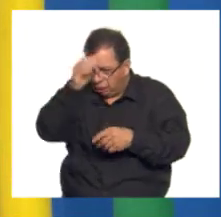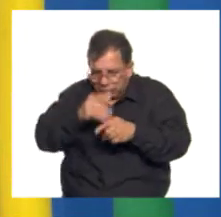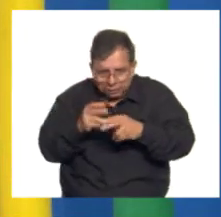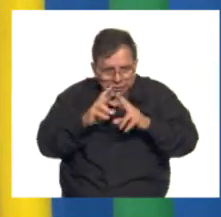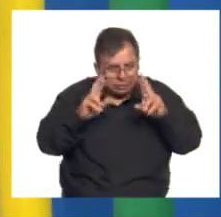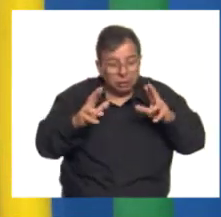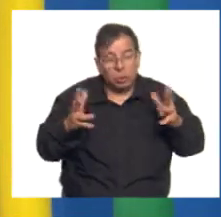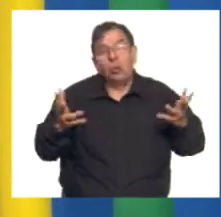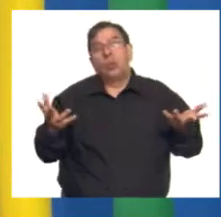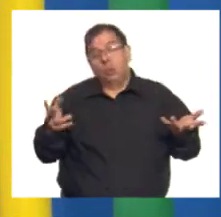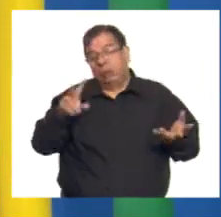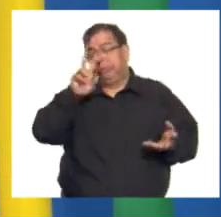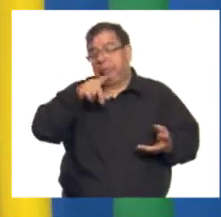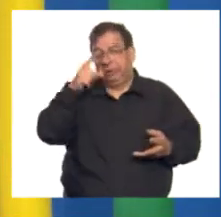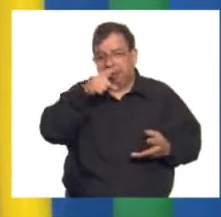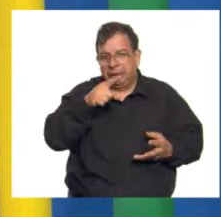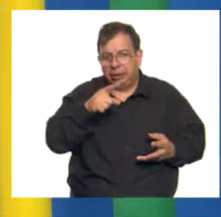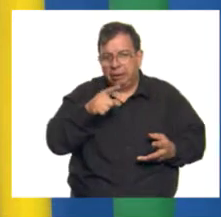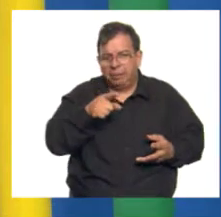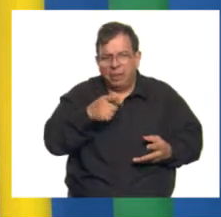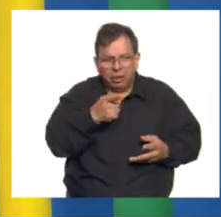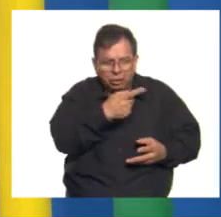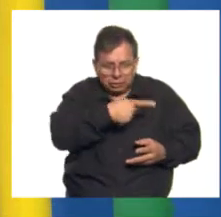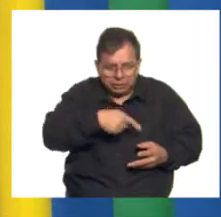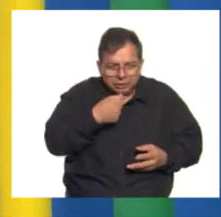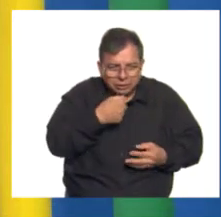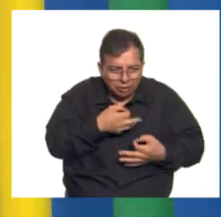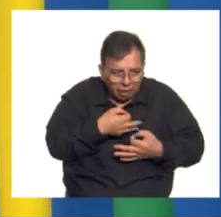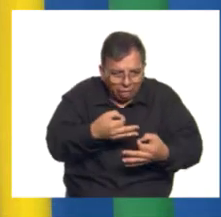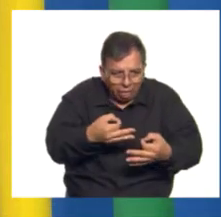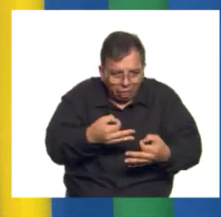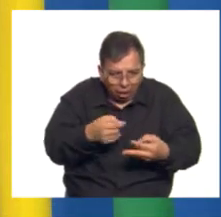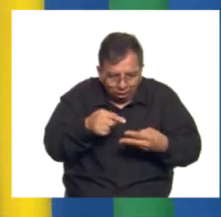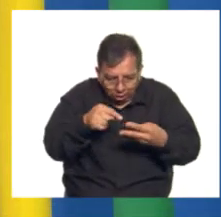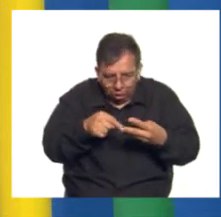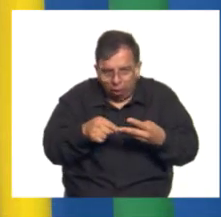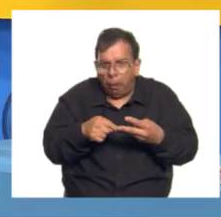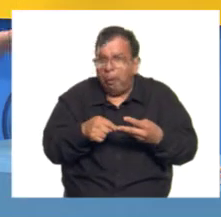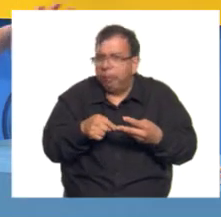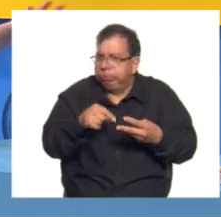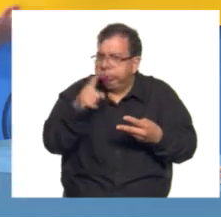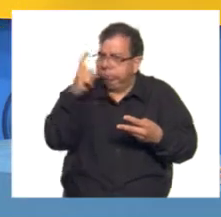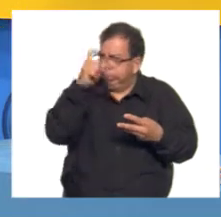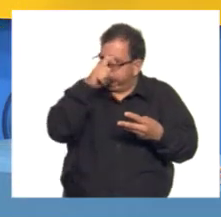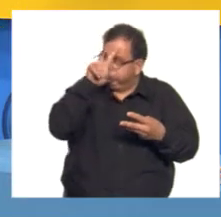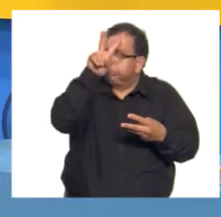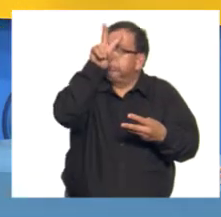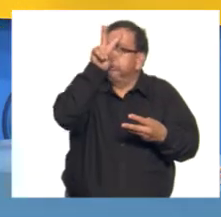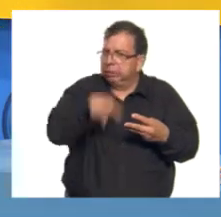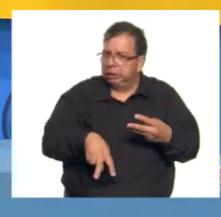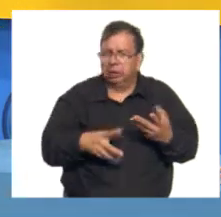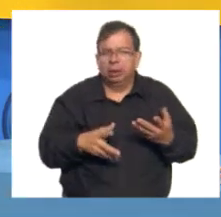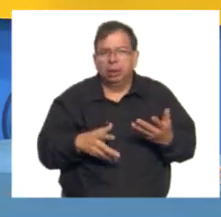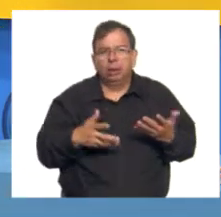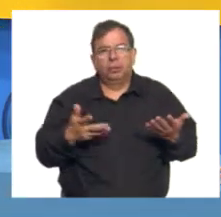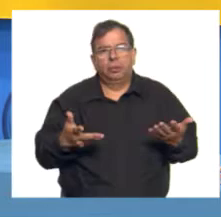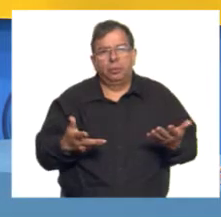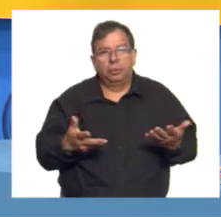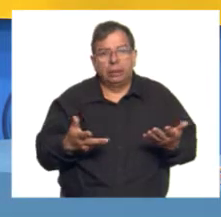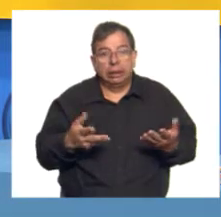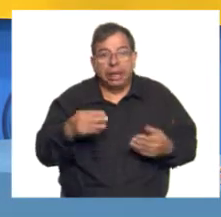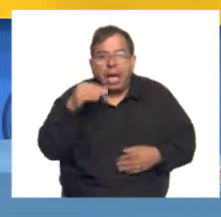que además pueda ser atractivo para todos. La verdad es que sí suena muy difícil. Claro, y todavía más que